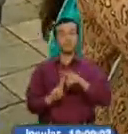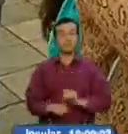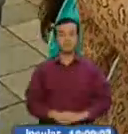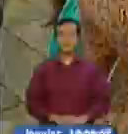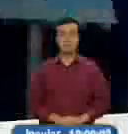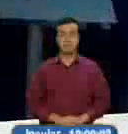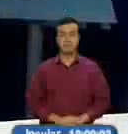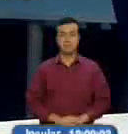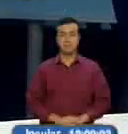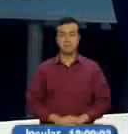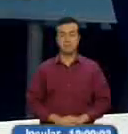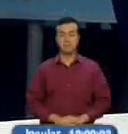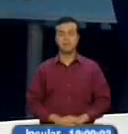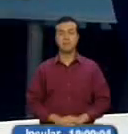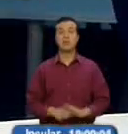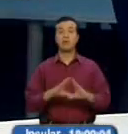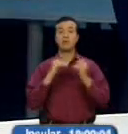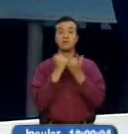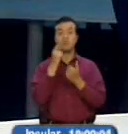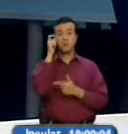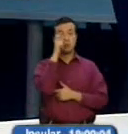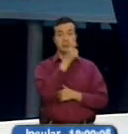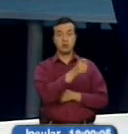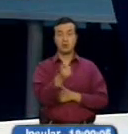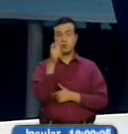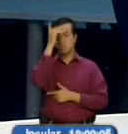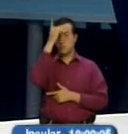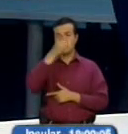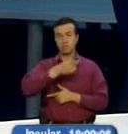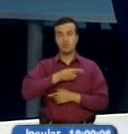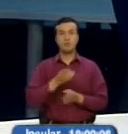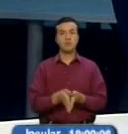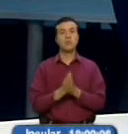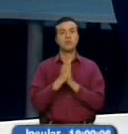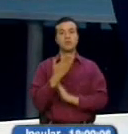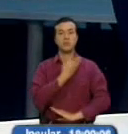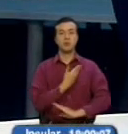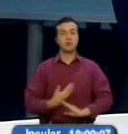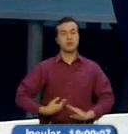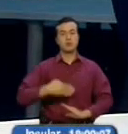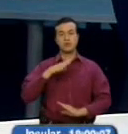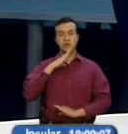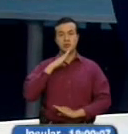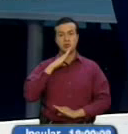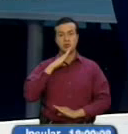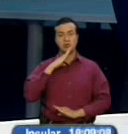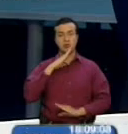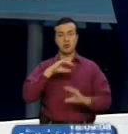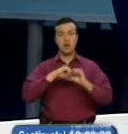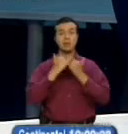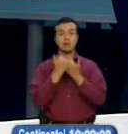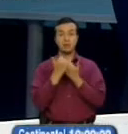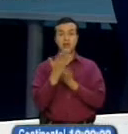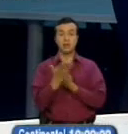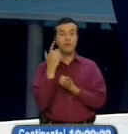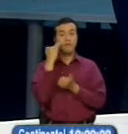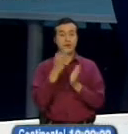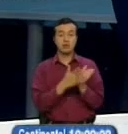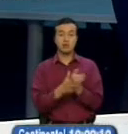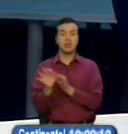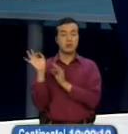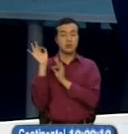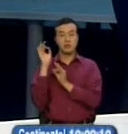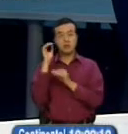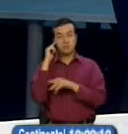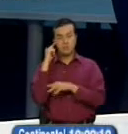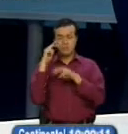Ecuador TV. Y la Comisión de Fiscalización resolvió solicitar a la presidenta de la Asamblea Nacional una prórroga de 5 días para